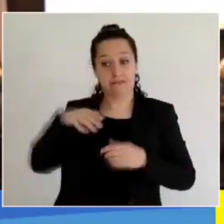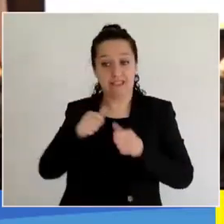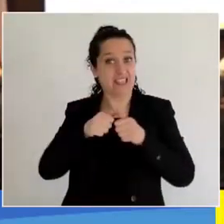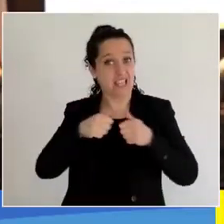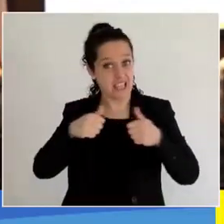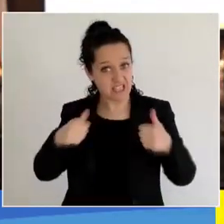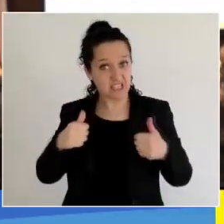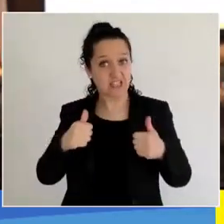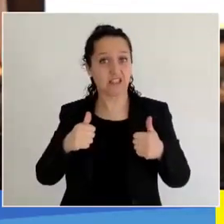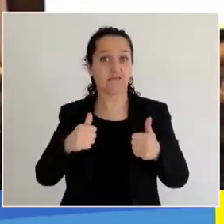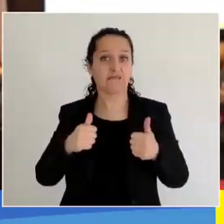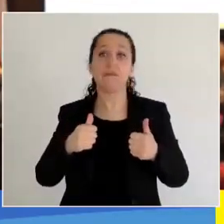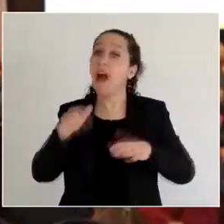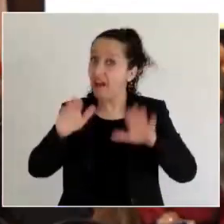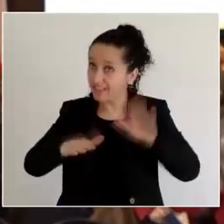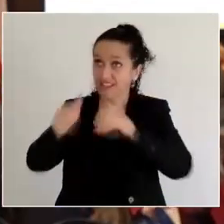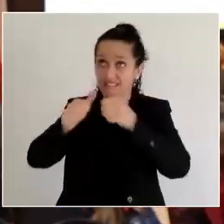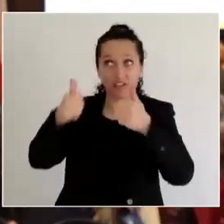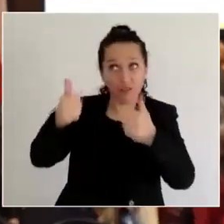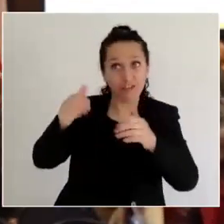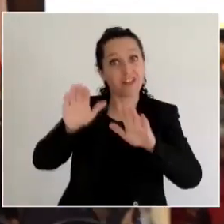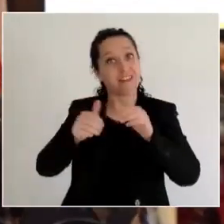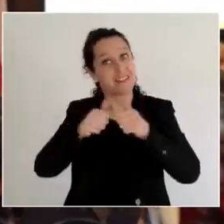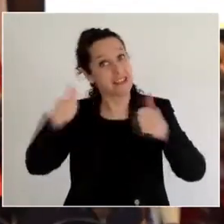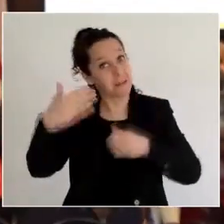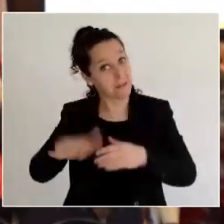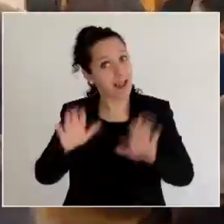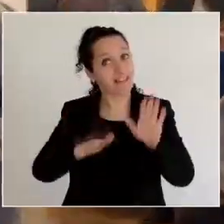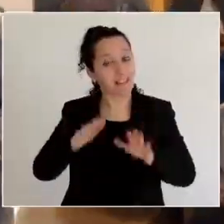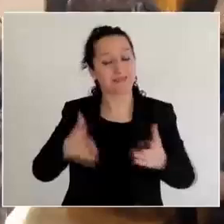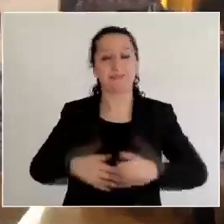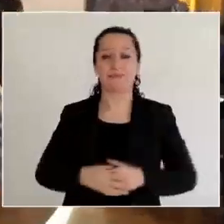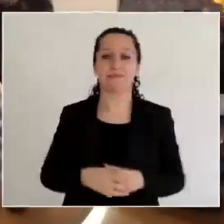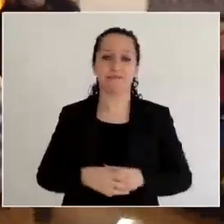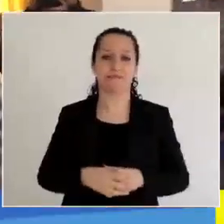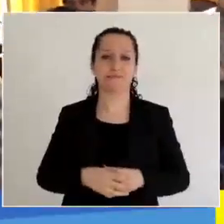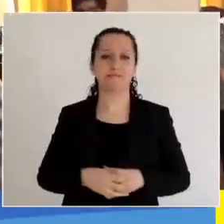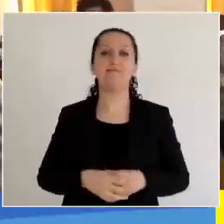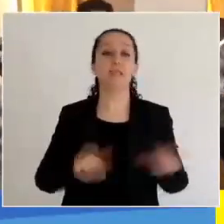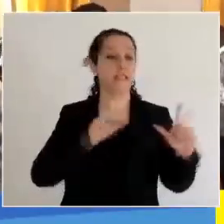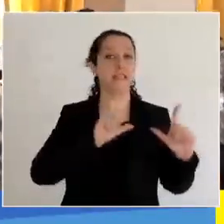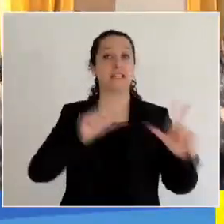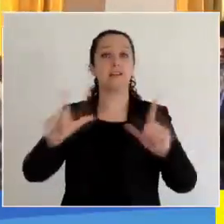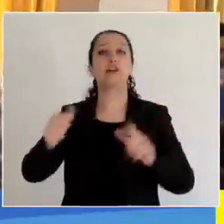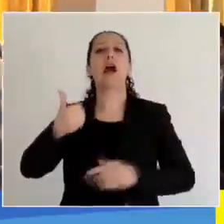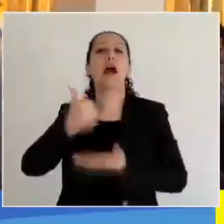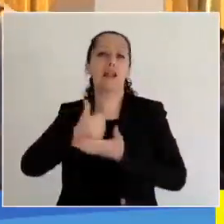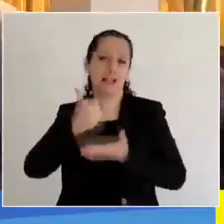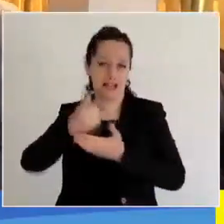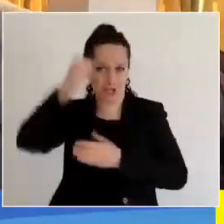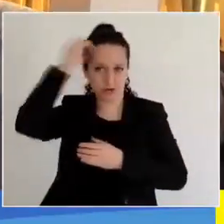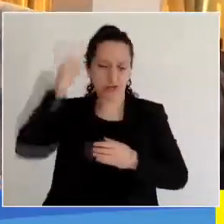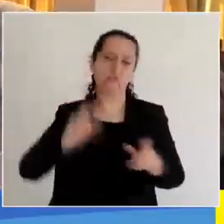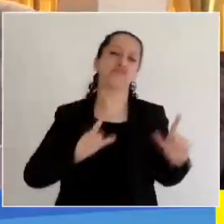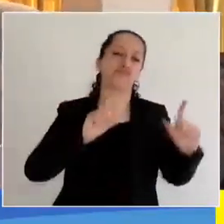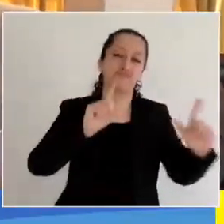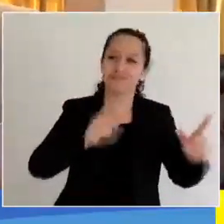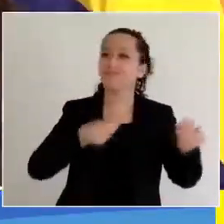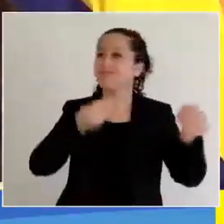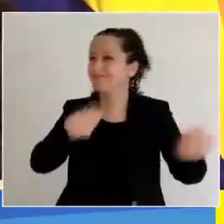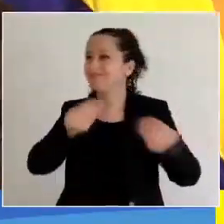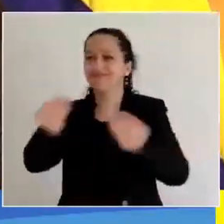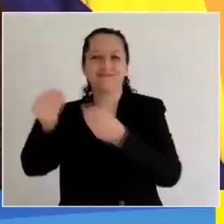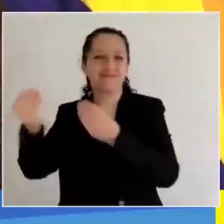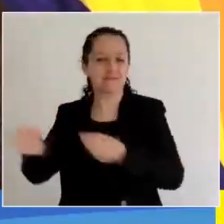un dirigente, a veces somos buenos y somos malos. Los certificados fueron entregados por el alcalde Álvaro Ortiz Vera,